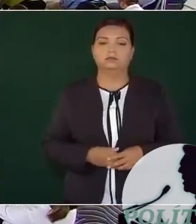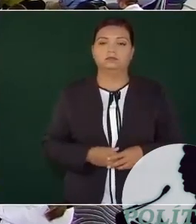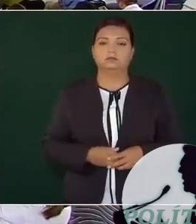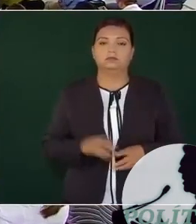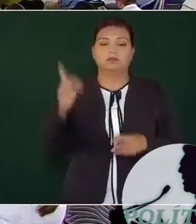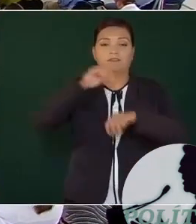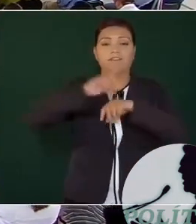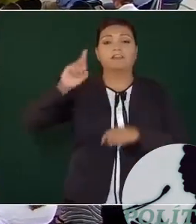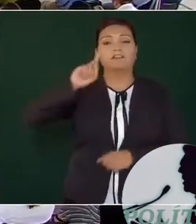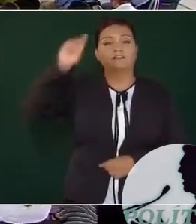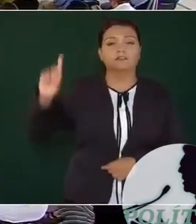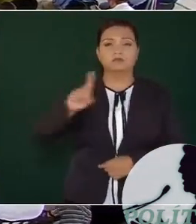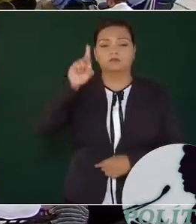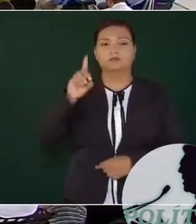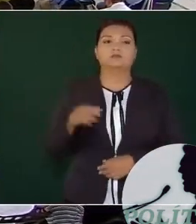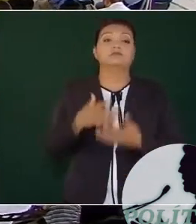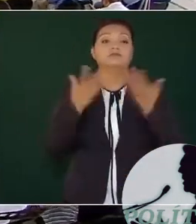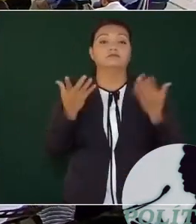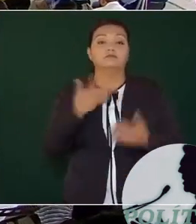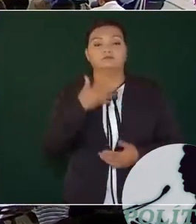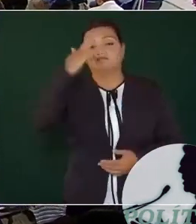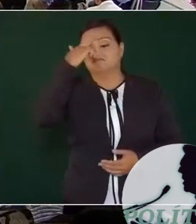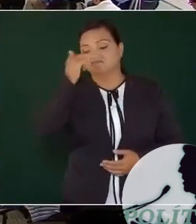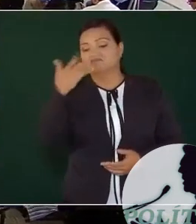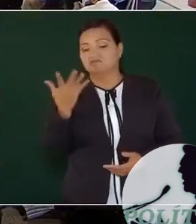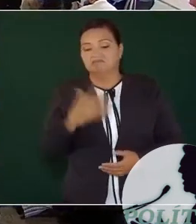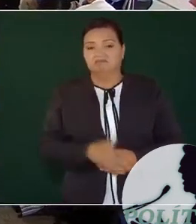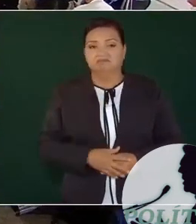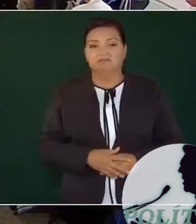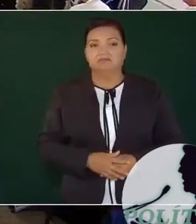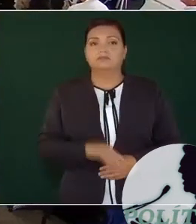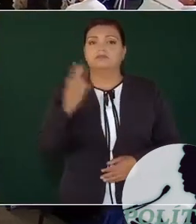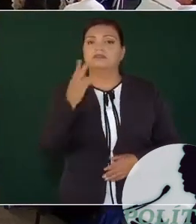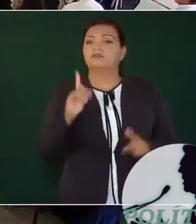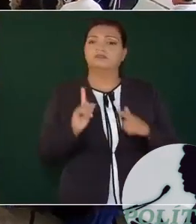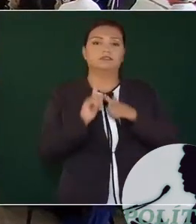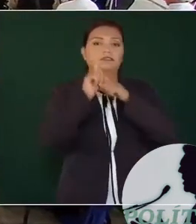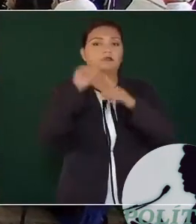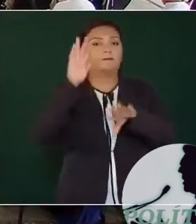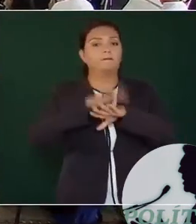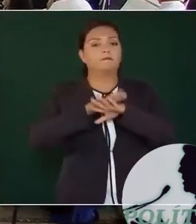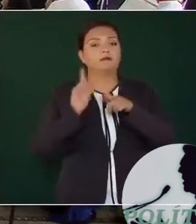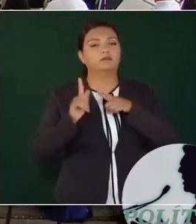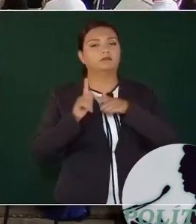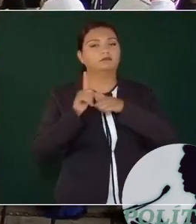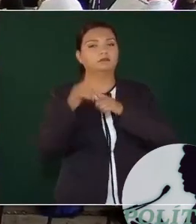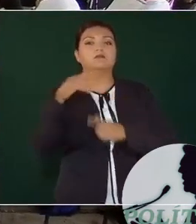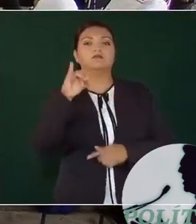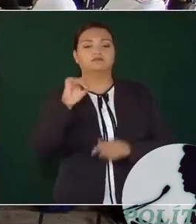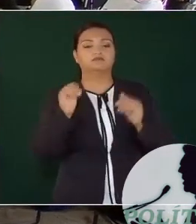El domingo. Entonces, tienes razón, o sea, tenemos que seguir avanzando, pero sí